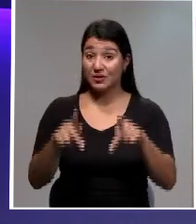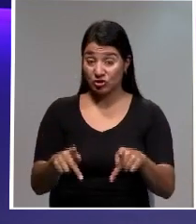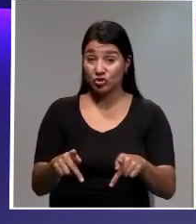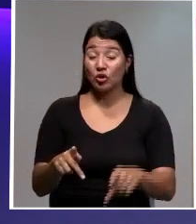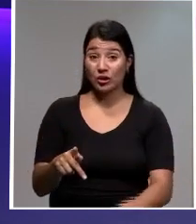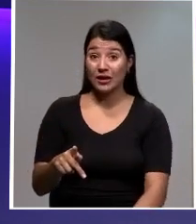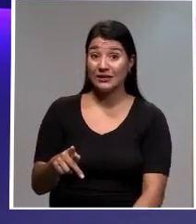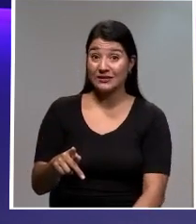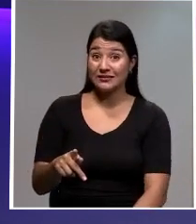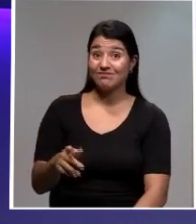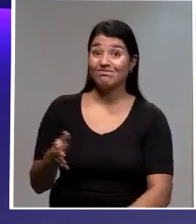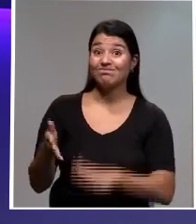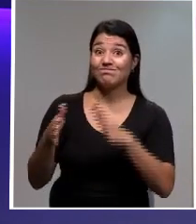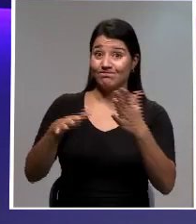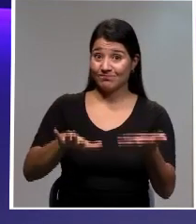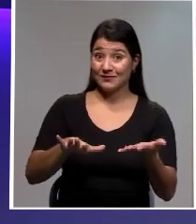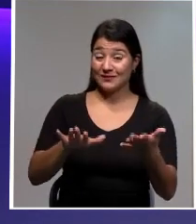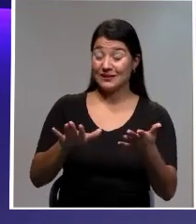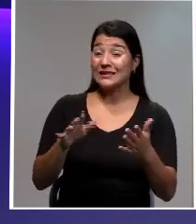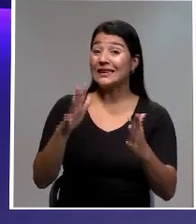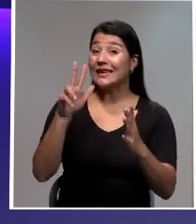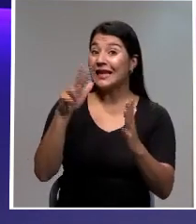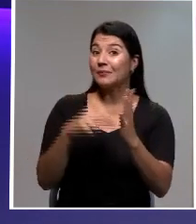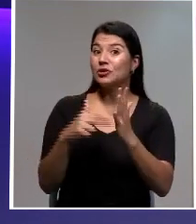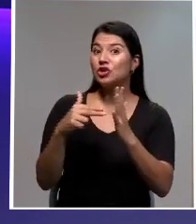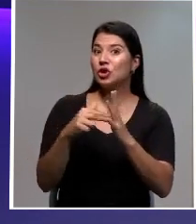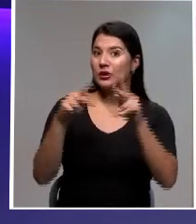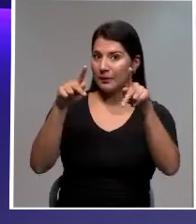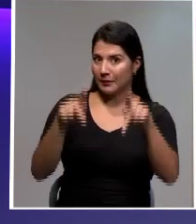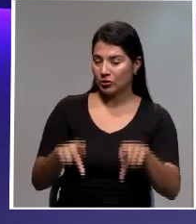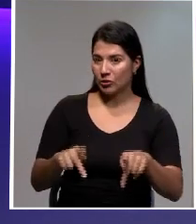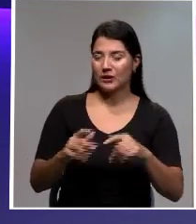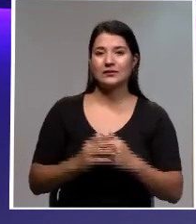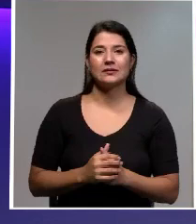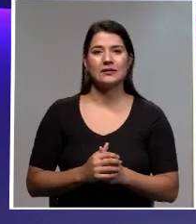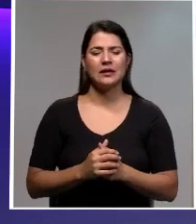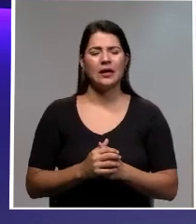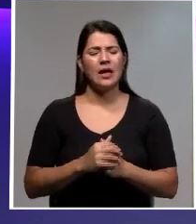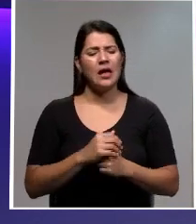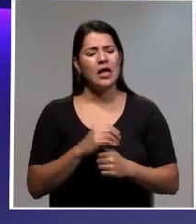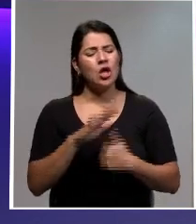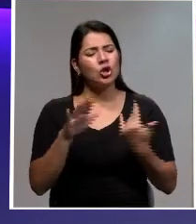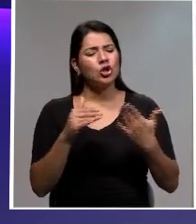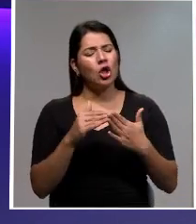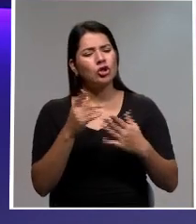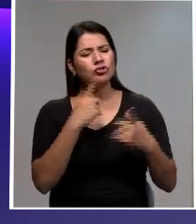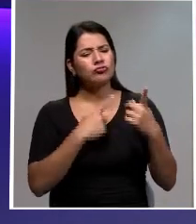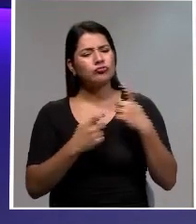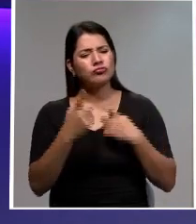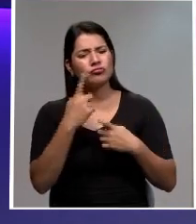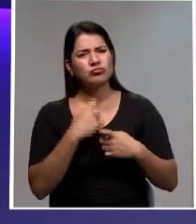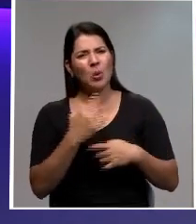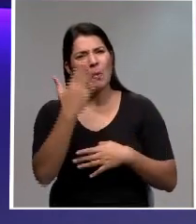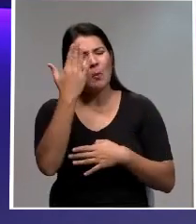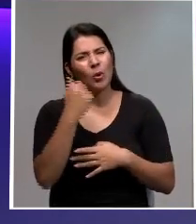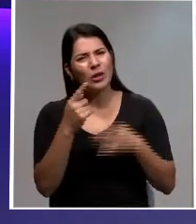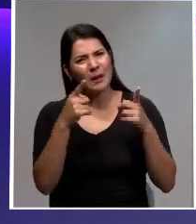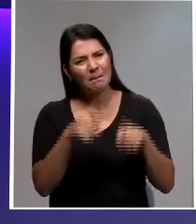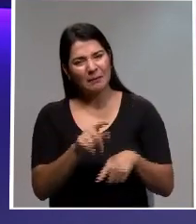a más de 3 millones de personas. Las preguntas que todos nos hacemos es ¿por qué nos pasa